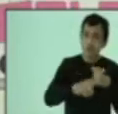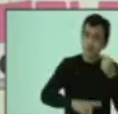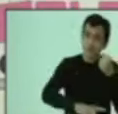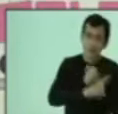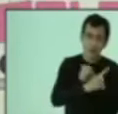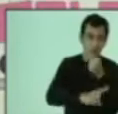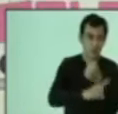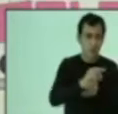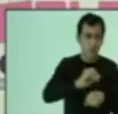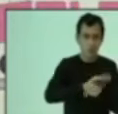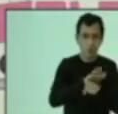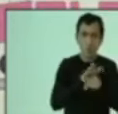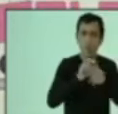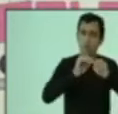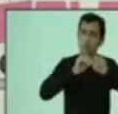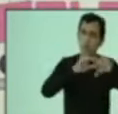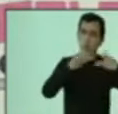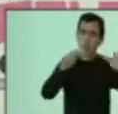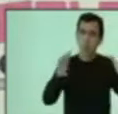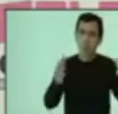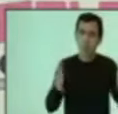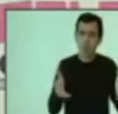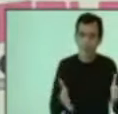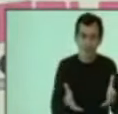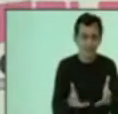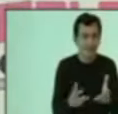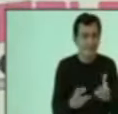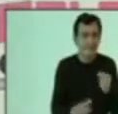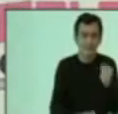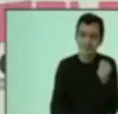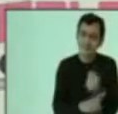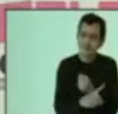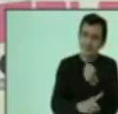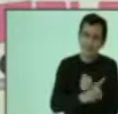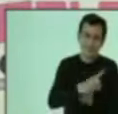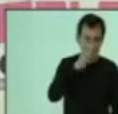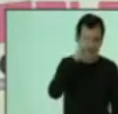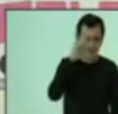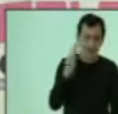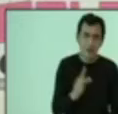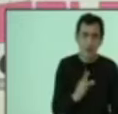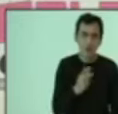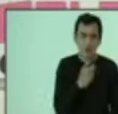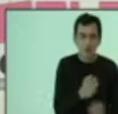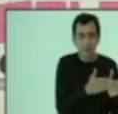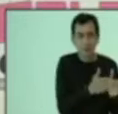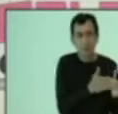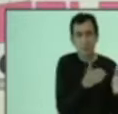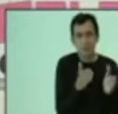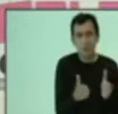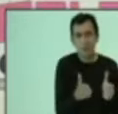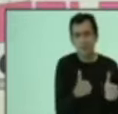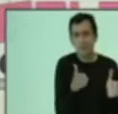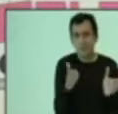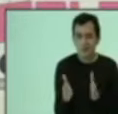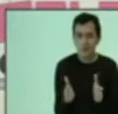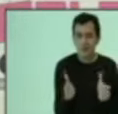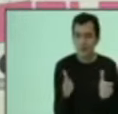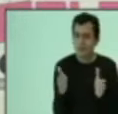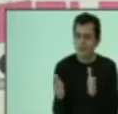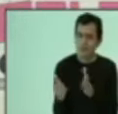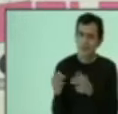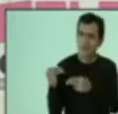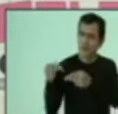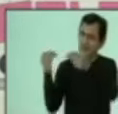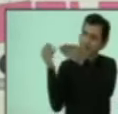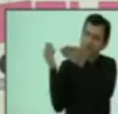por COVID-19 y esto fue lo que retrasó que llegaran más empresas y mejores atractivos de